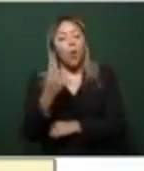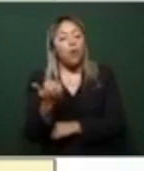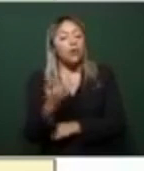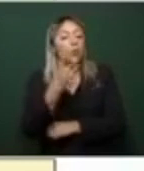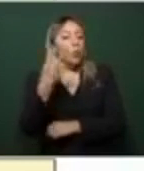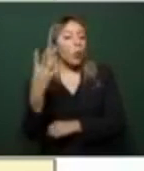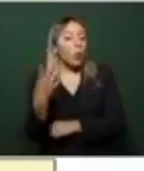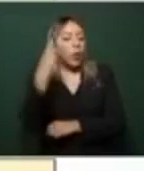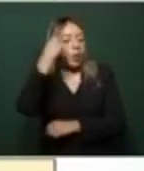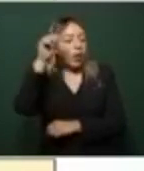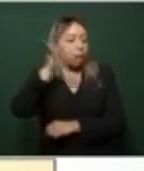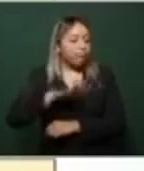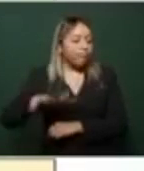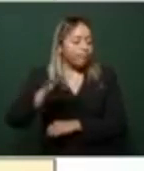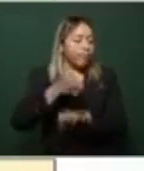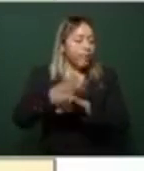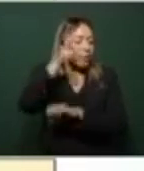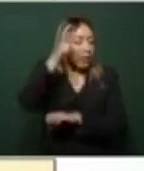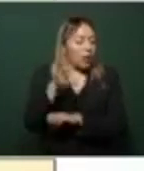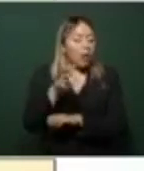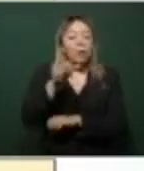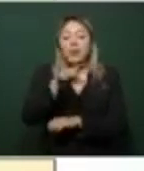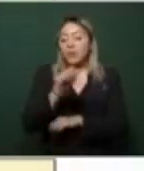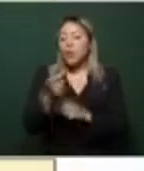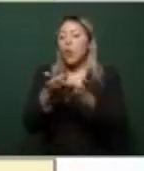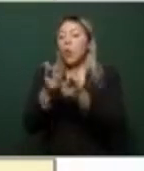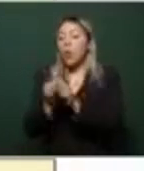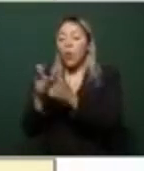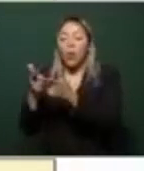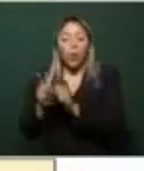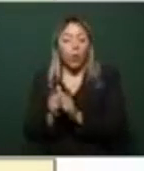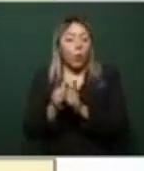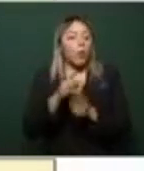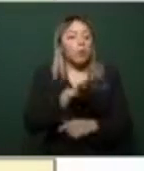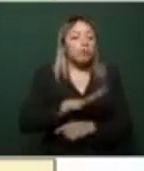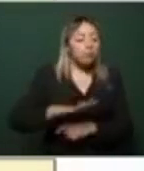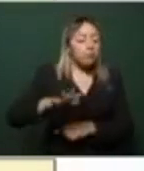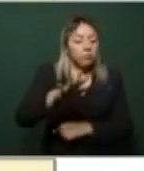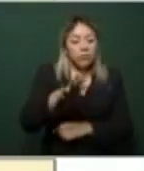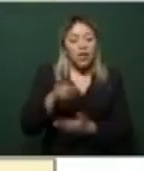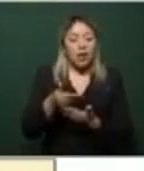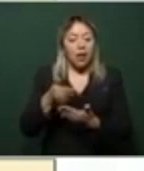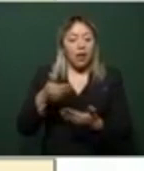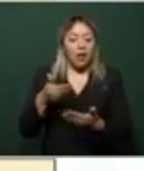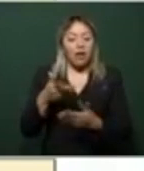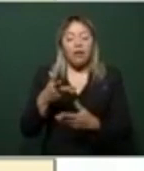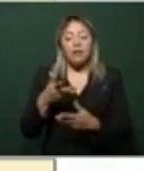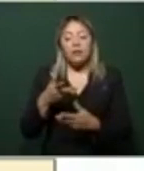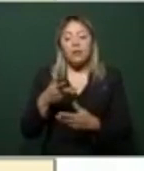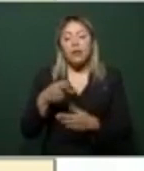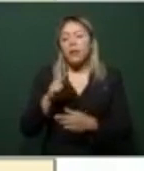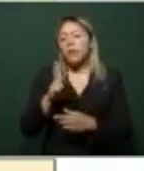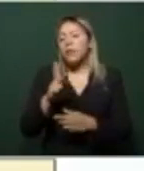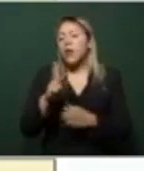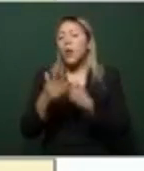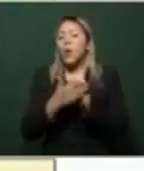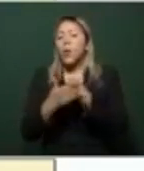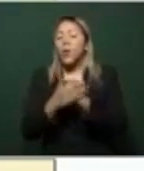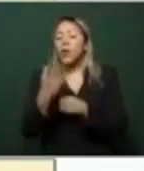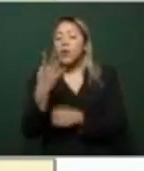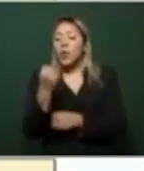corresponden al estado de Hidalgo, agrupando o incluyendo a las 9 que serán en un momento cuando se cuente con